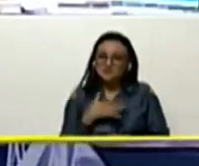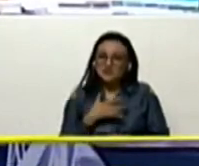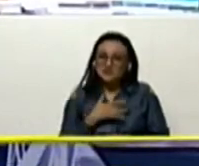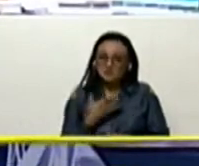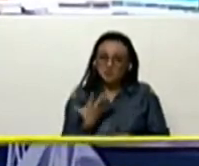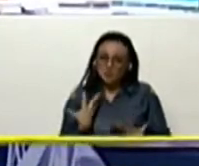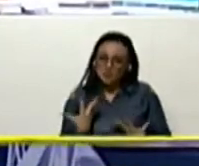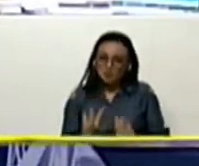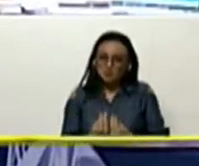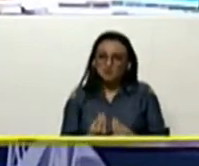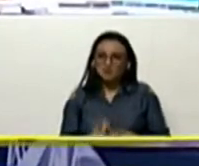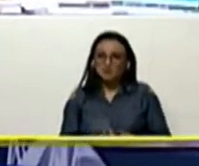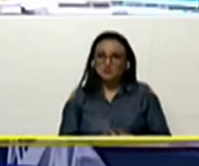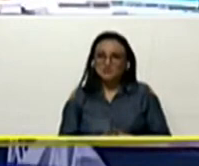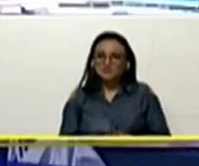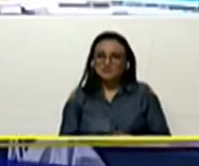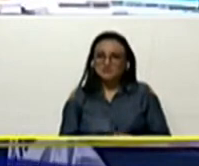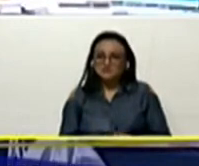sentimos con nosotros.